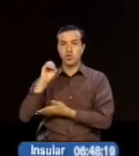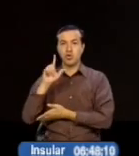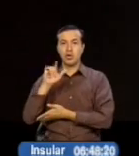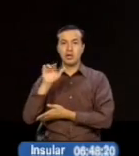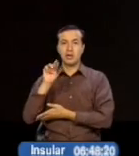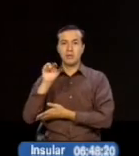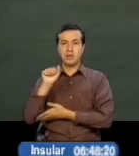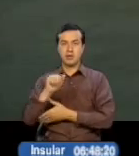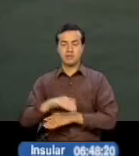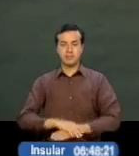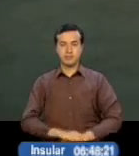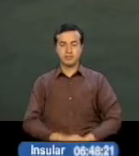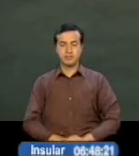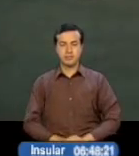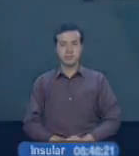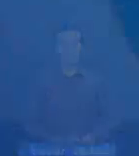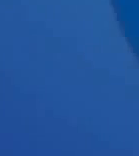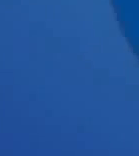Fanny Lara, Ecuador TV.